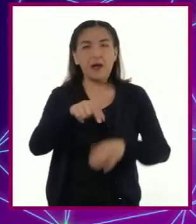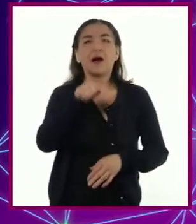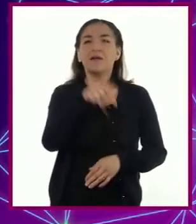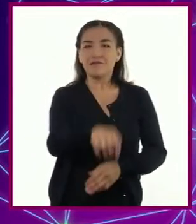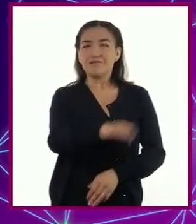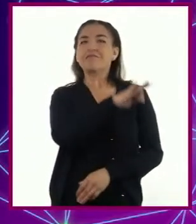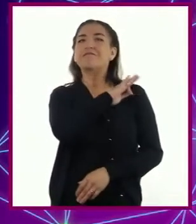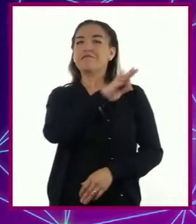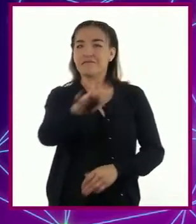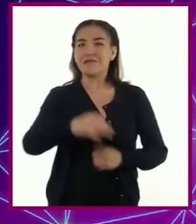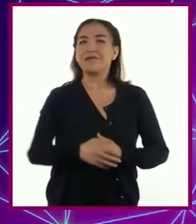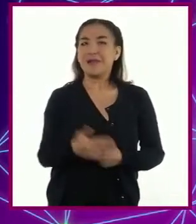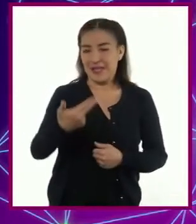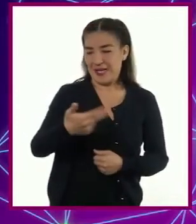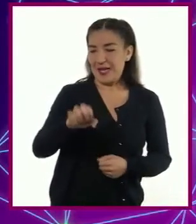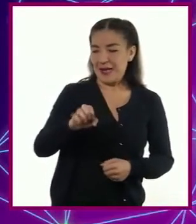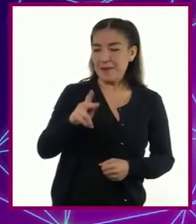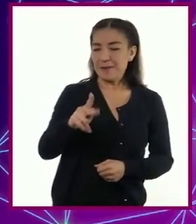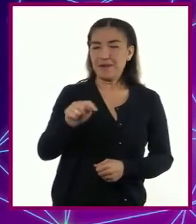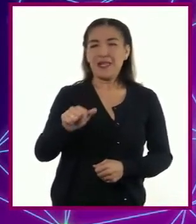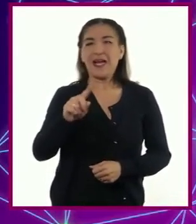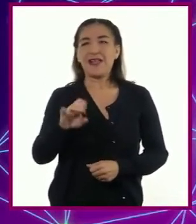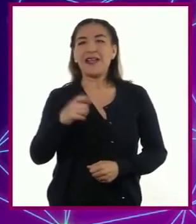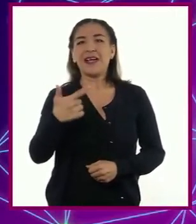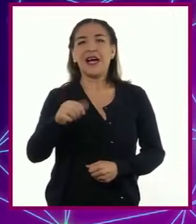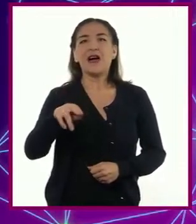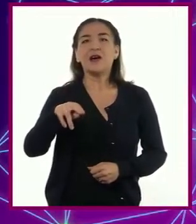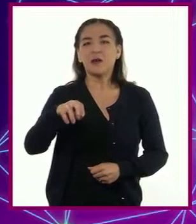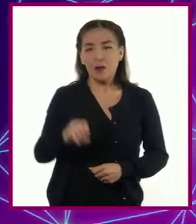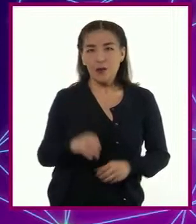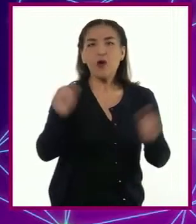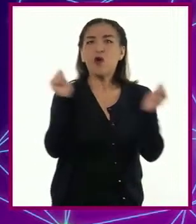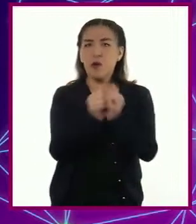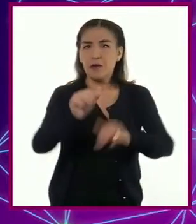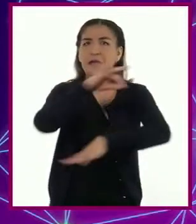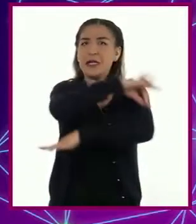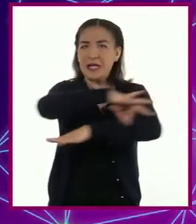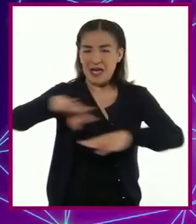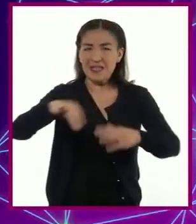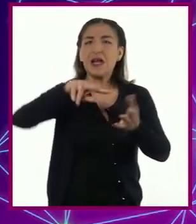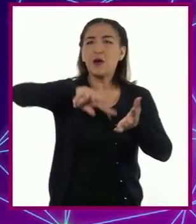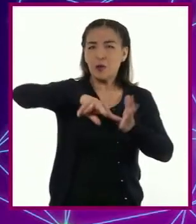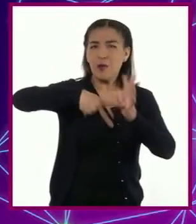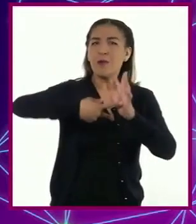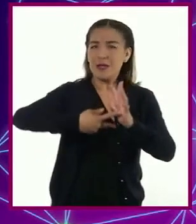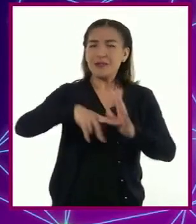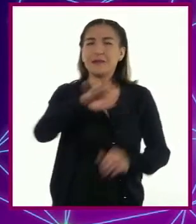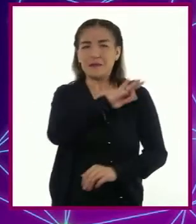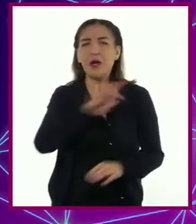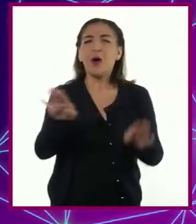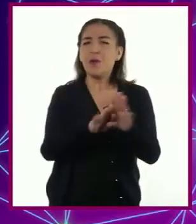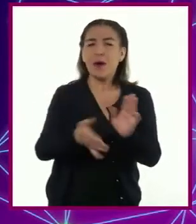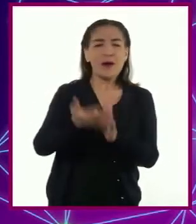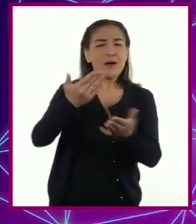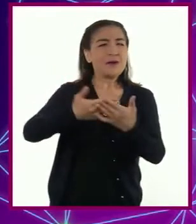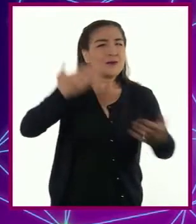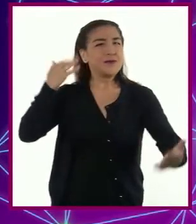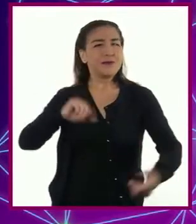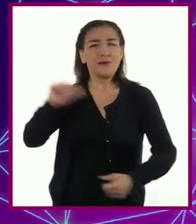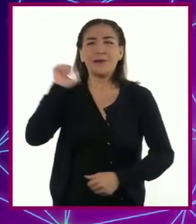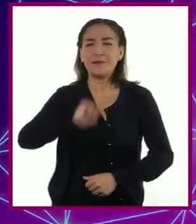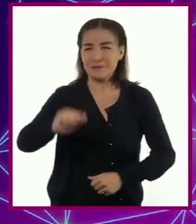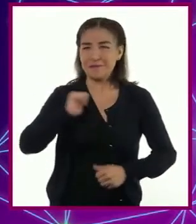construir un heptadecágono con regla y compás en el sentido clásico de este tipo de